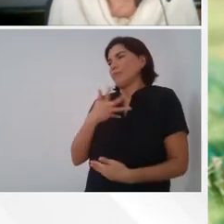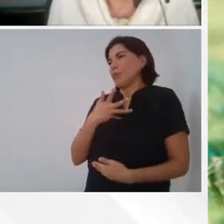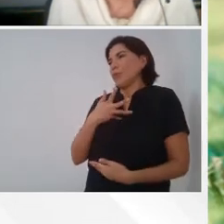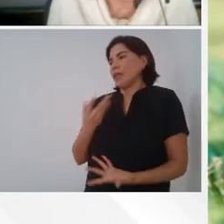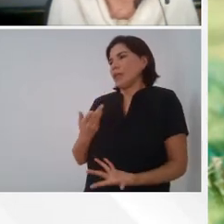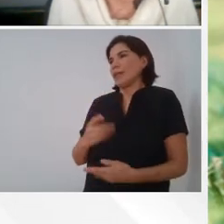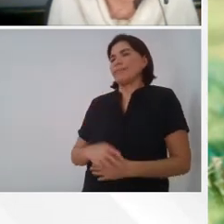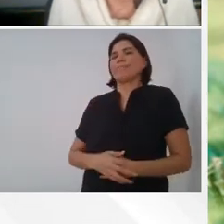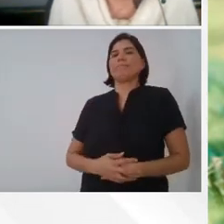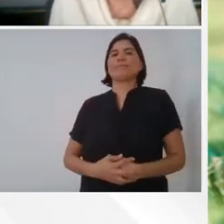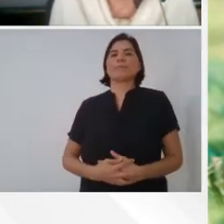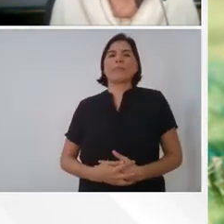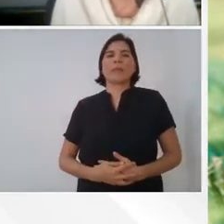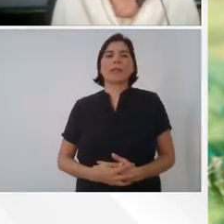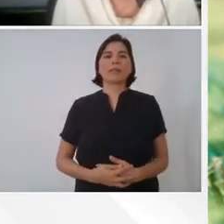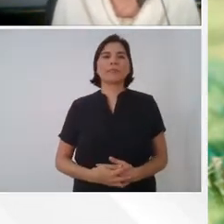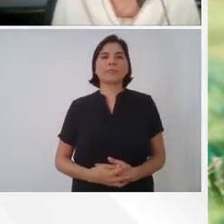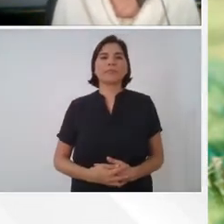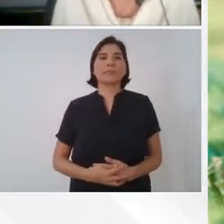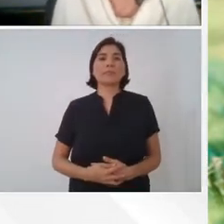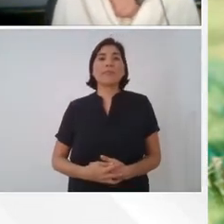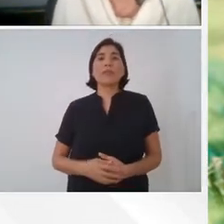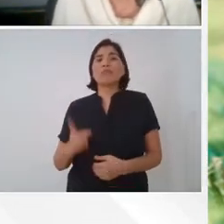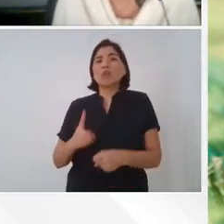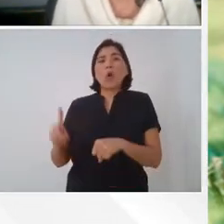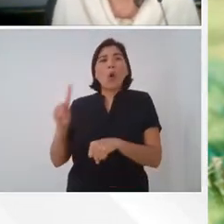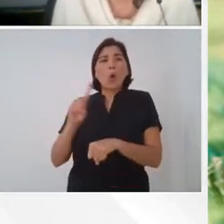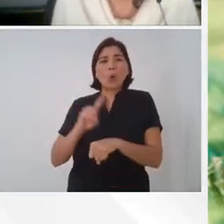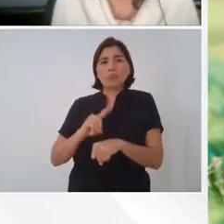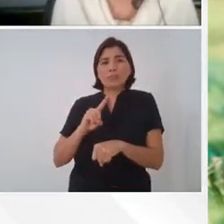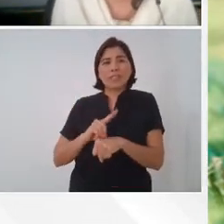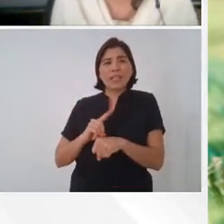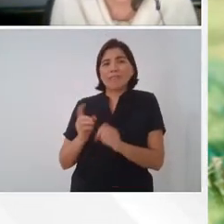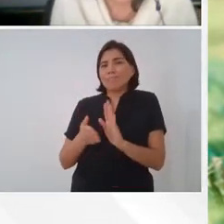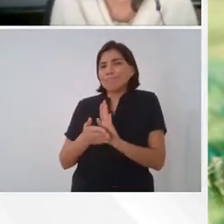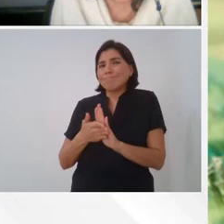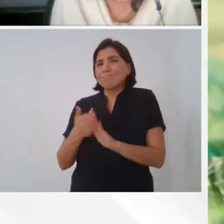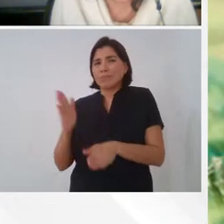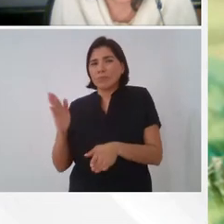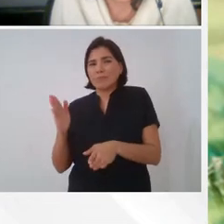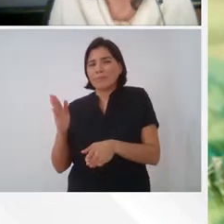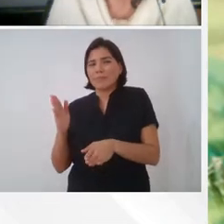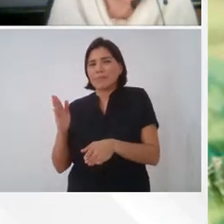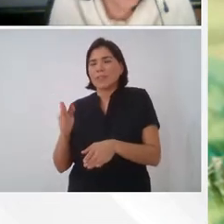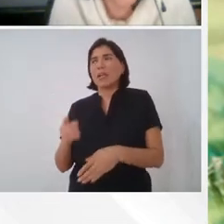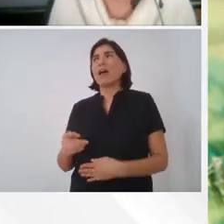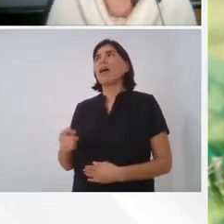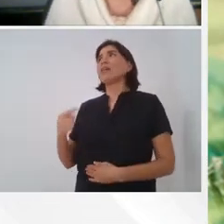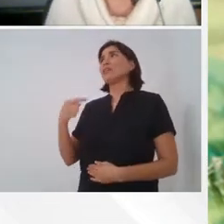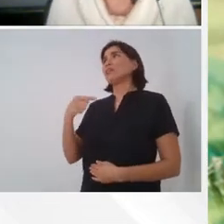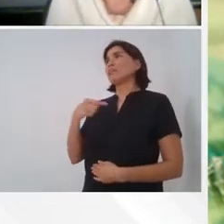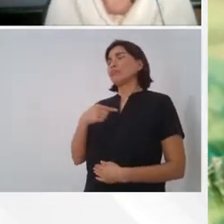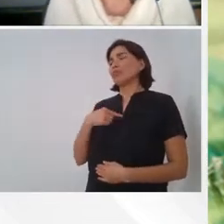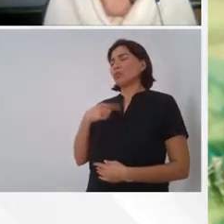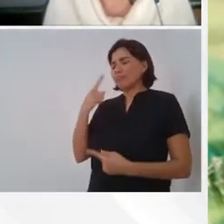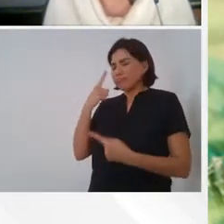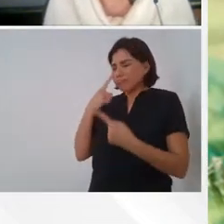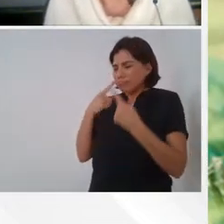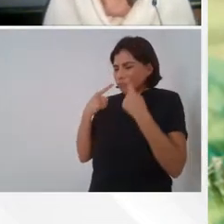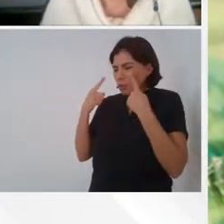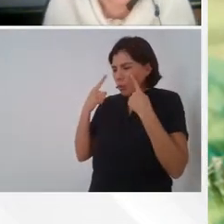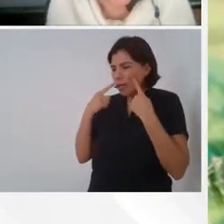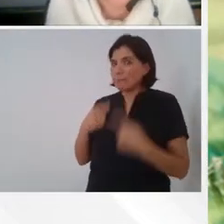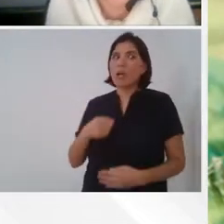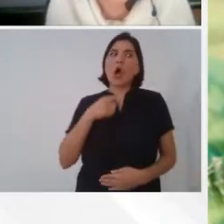Mas cuando llegó el día de la partida, el zorro dijo, ay, creo que voy a llorar. La culpa es tuya, dijo el